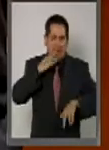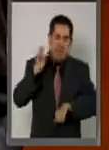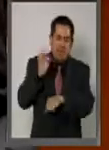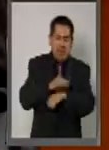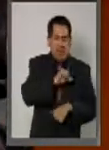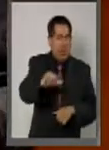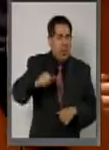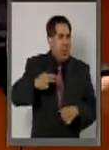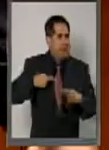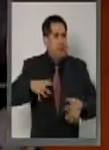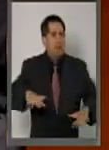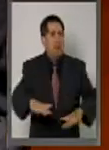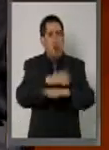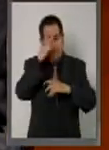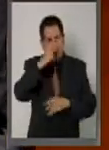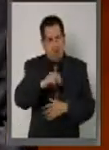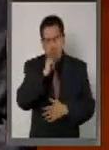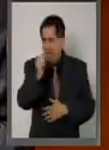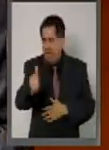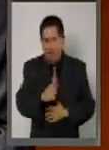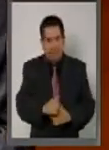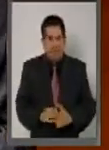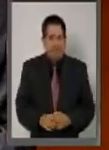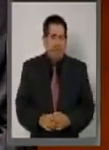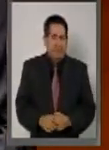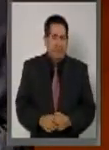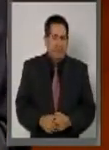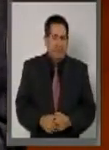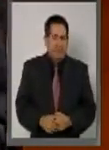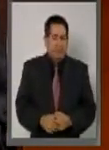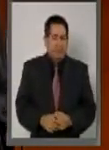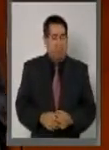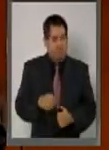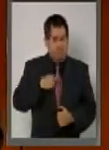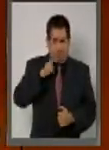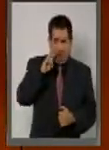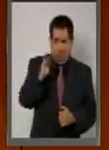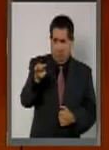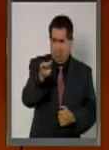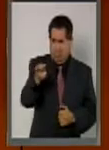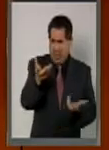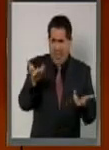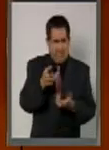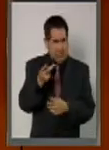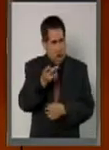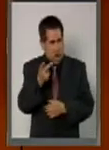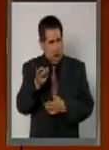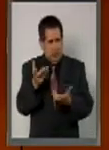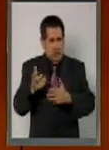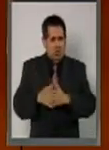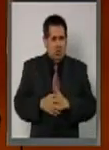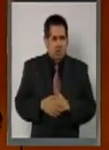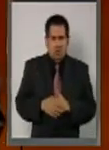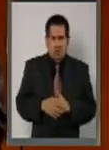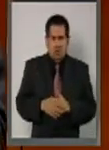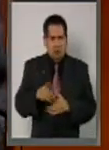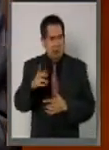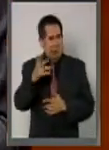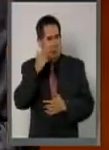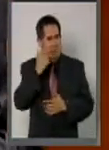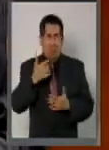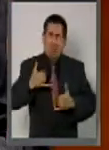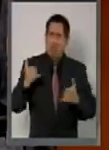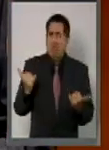México para nada. Cuando los vemos actuar, ¿verdad?, con esa